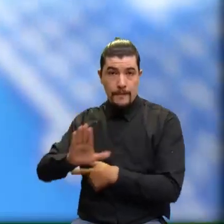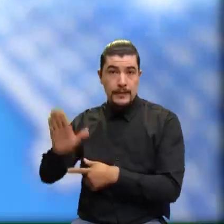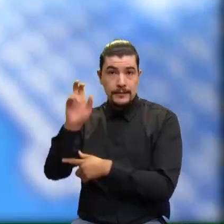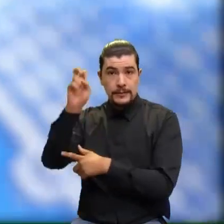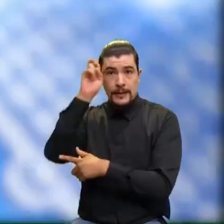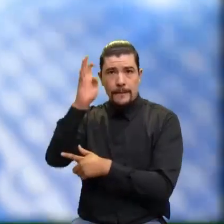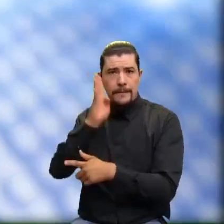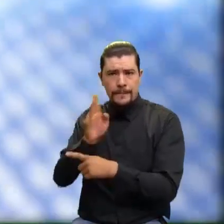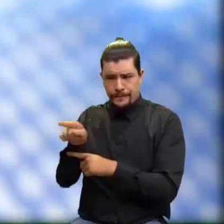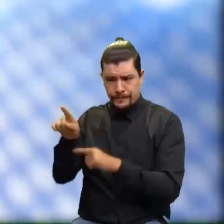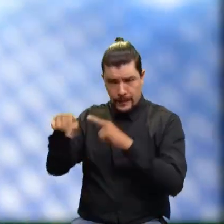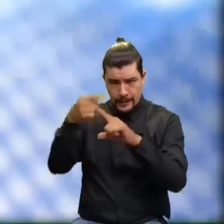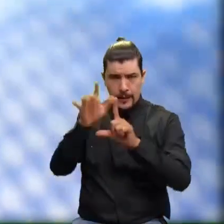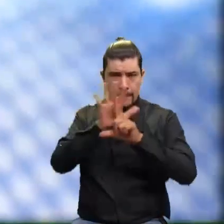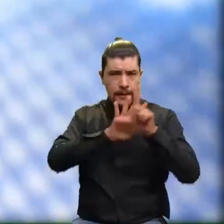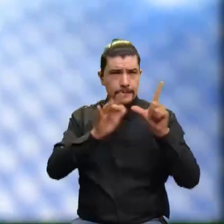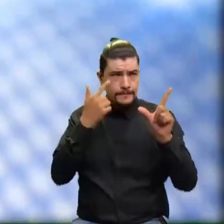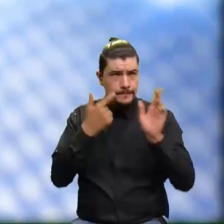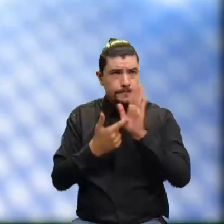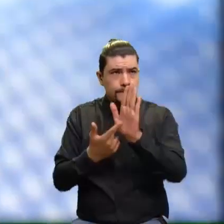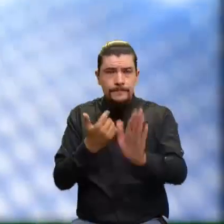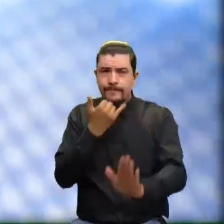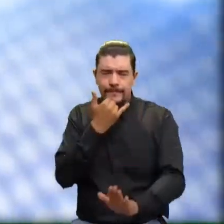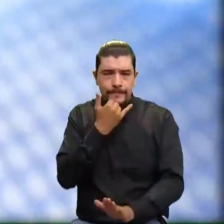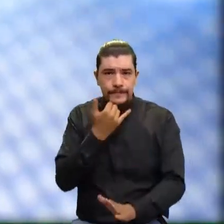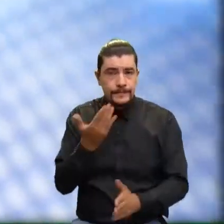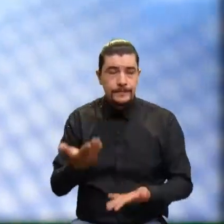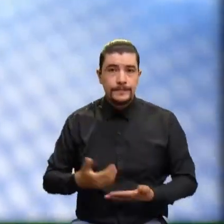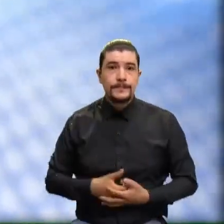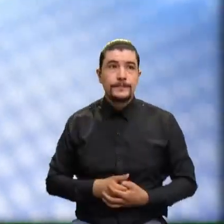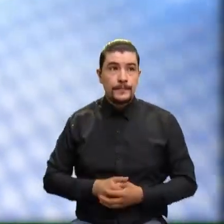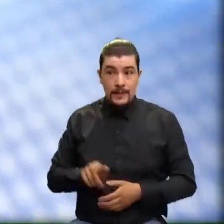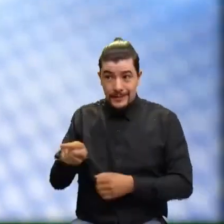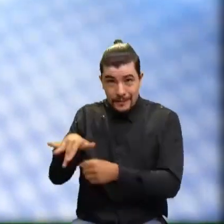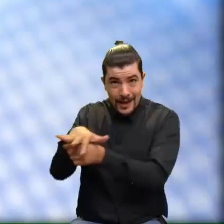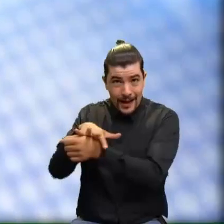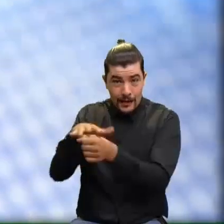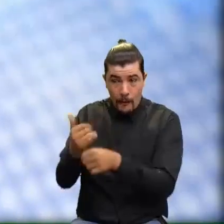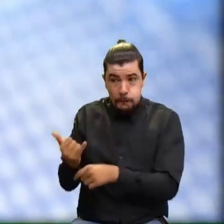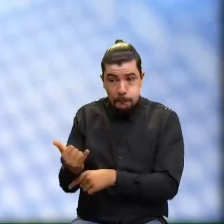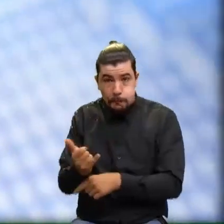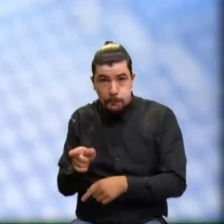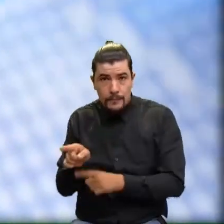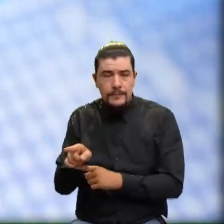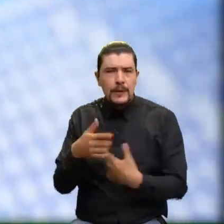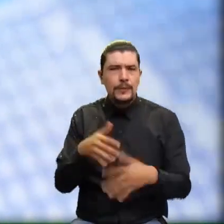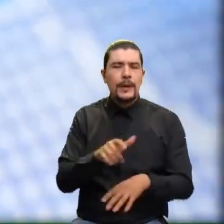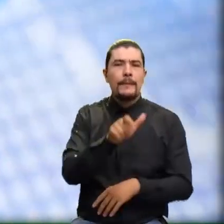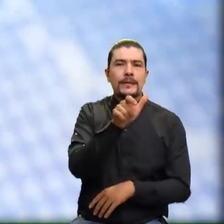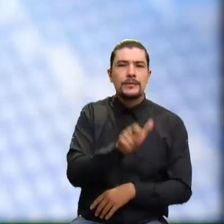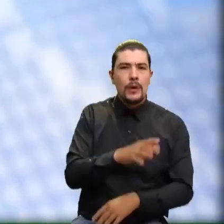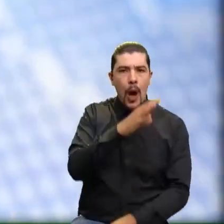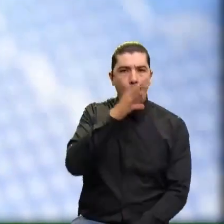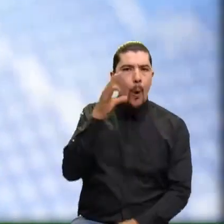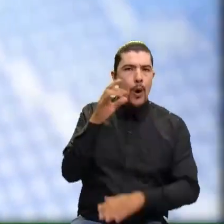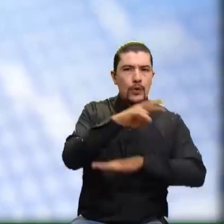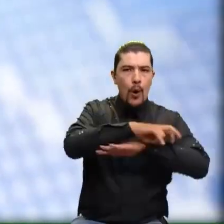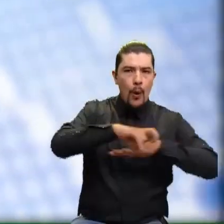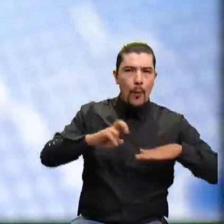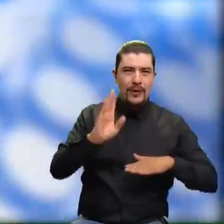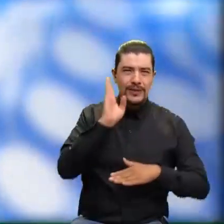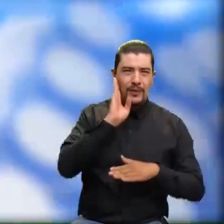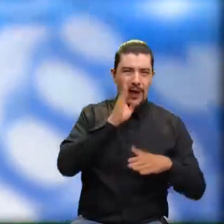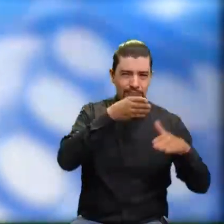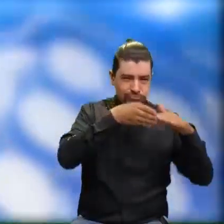las imágenes que ven en pantalla, un hecho en el barrio Quinta Oriental, y luego de que un sujeto hurtó un celular en un